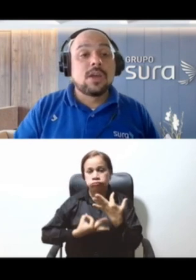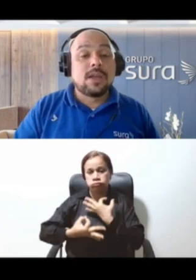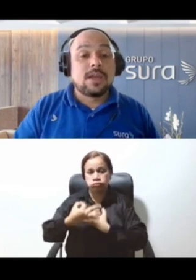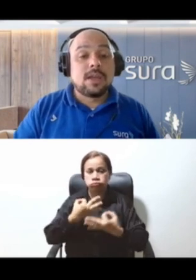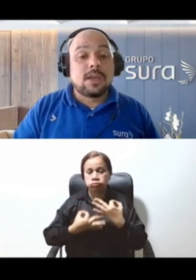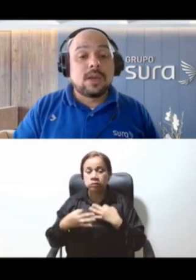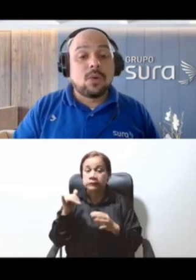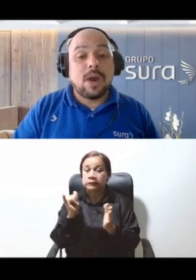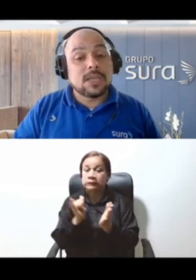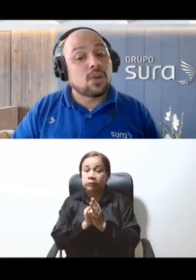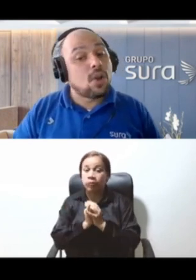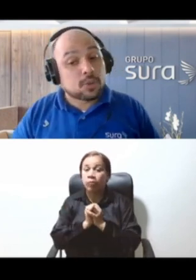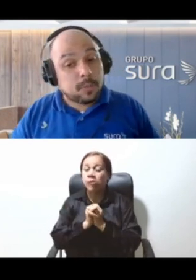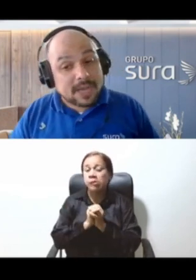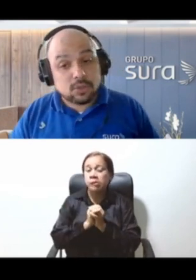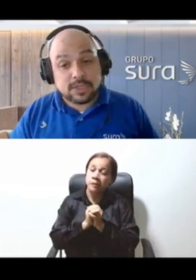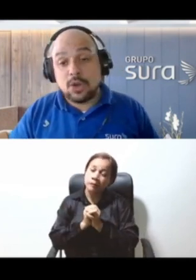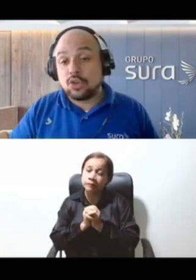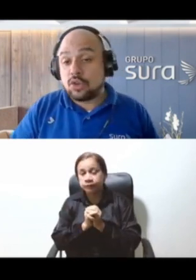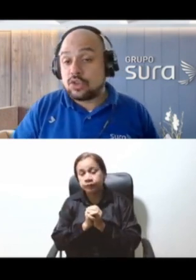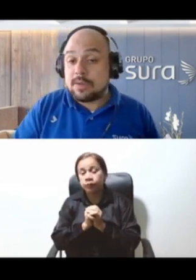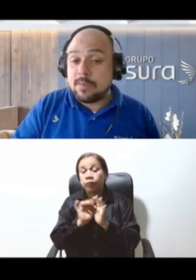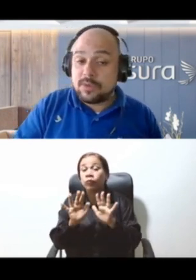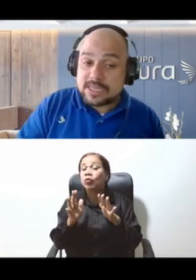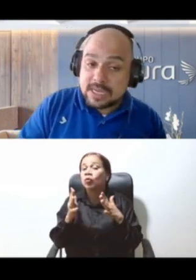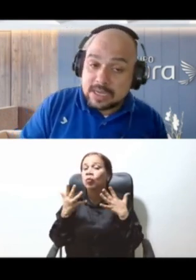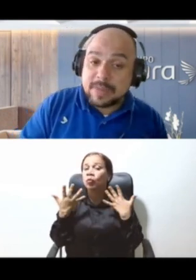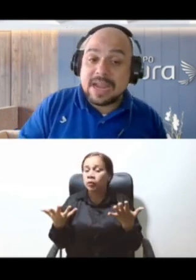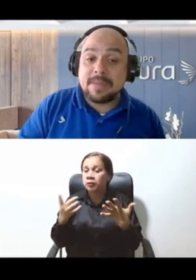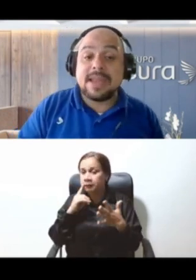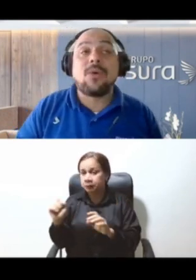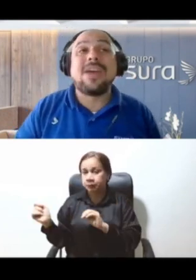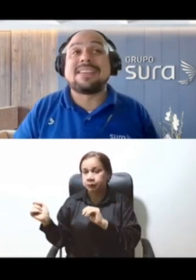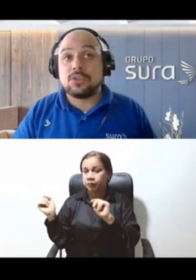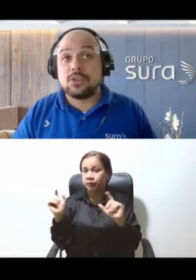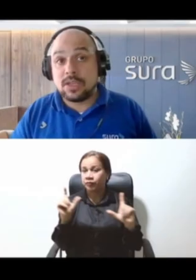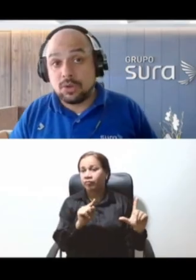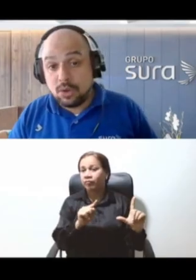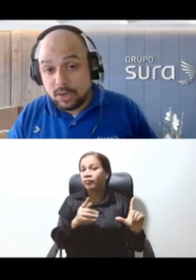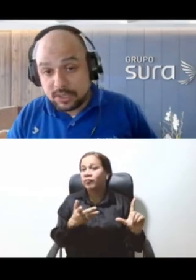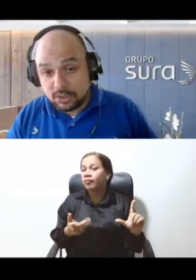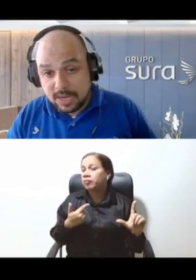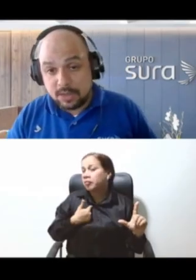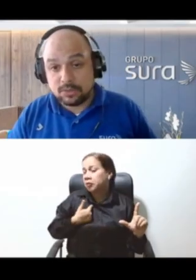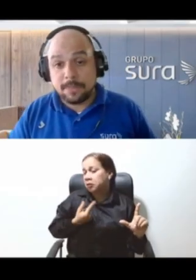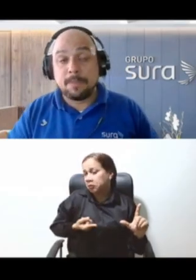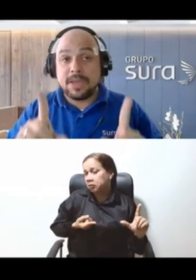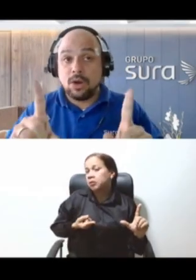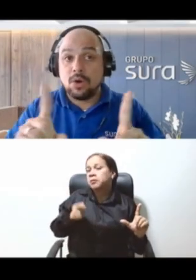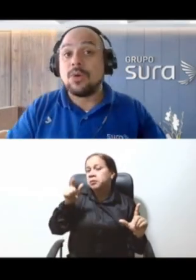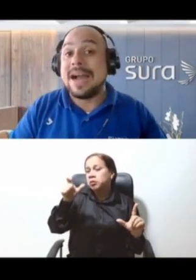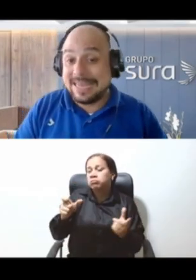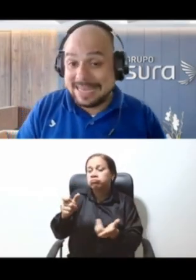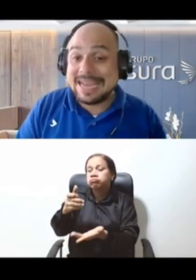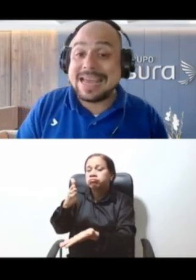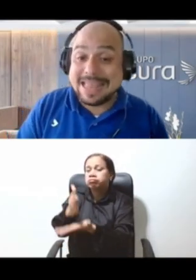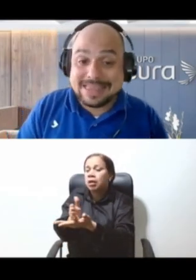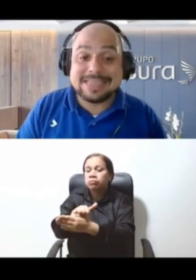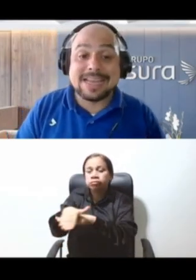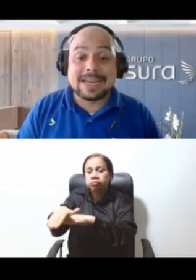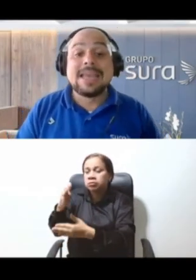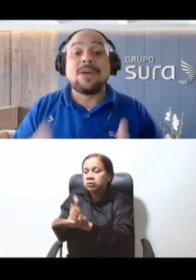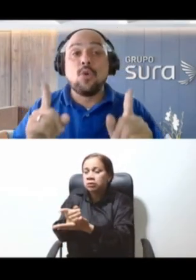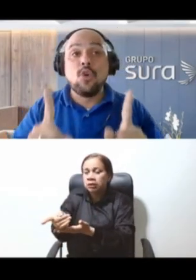muchachos. ¿Cuáles son los pasos que nosotros debemos de seguir para el manejo de la atención de todos los lesionados? Pero ojo, hay